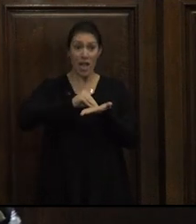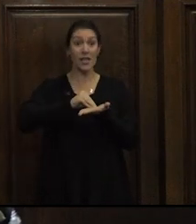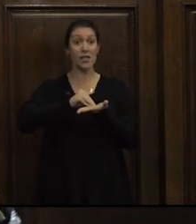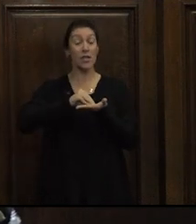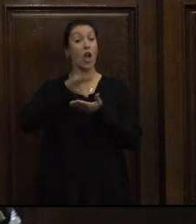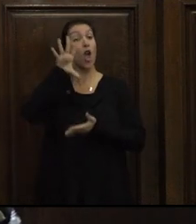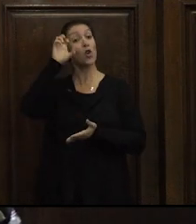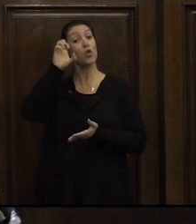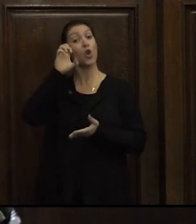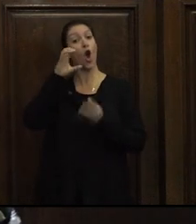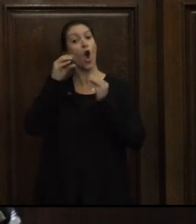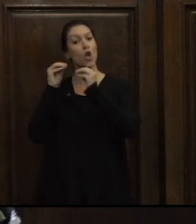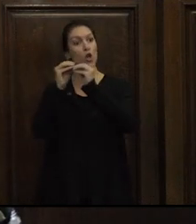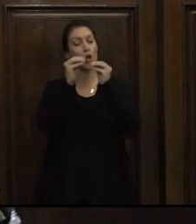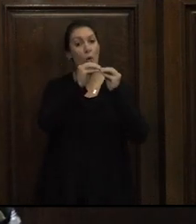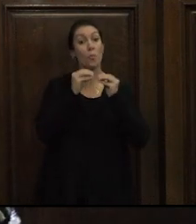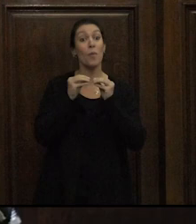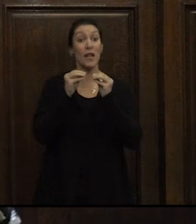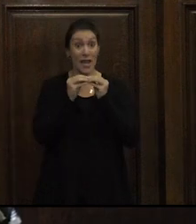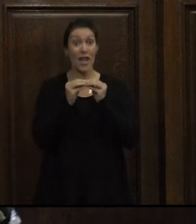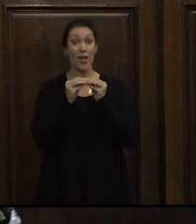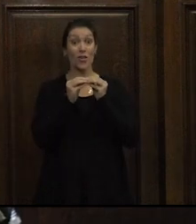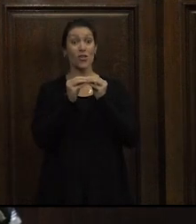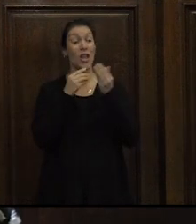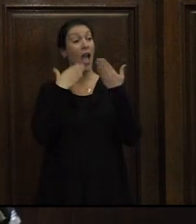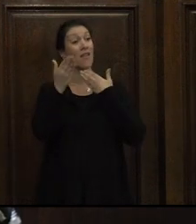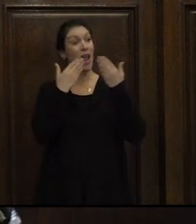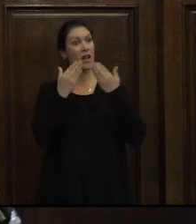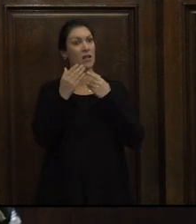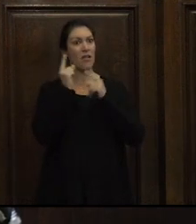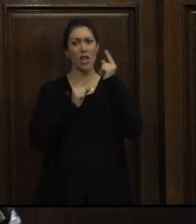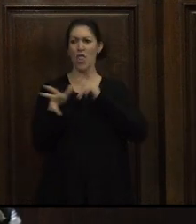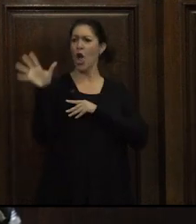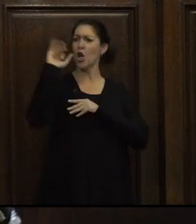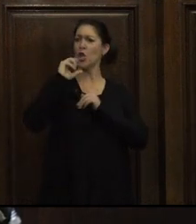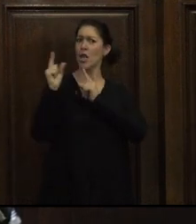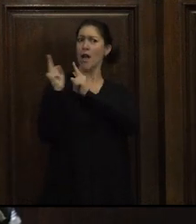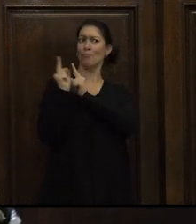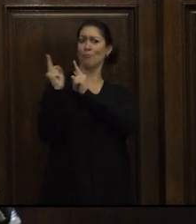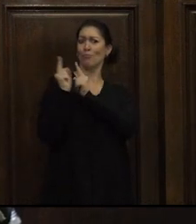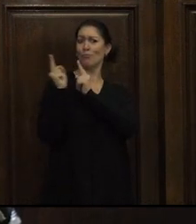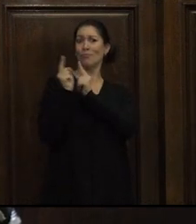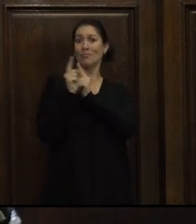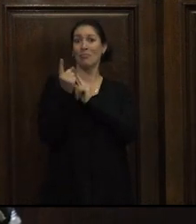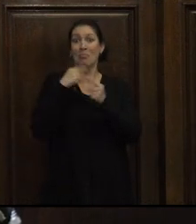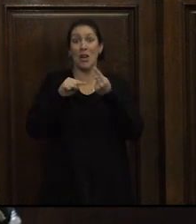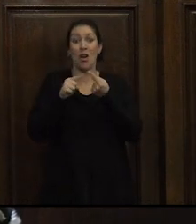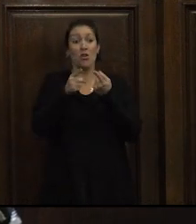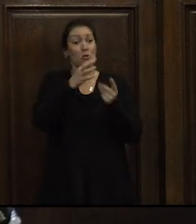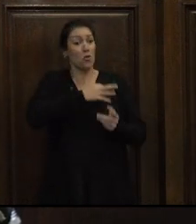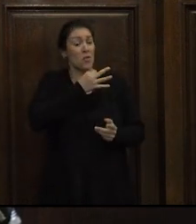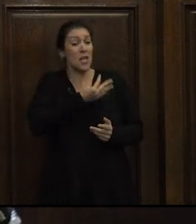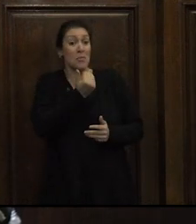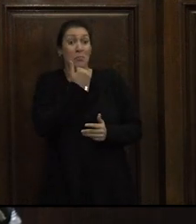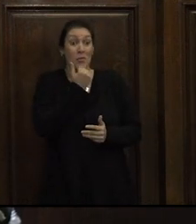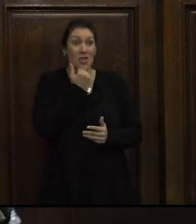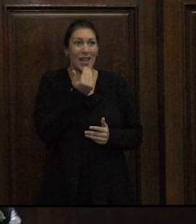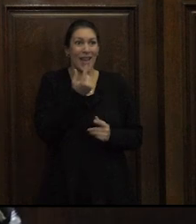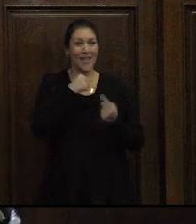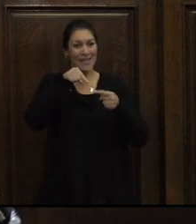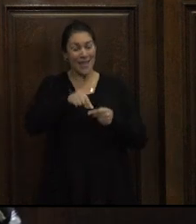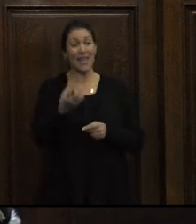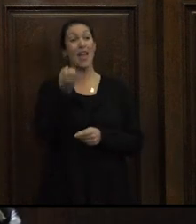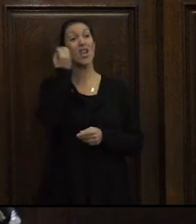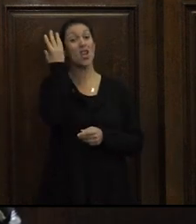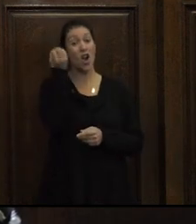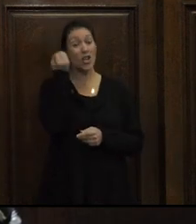a compañeras y compañeros que convivimos todos los días, pero que a veces no sabemos lo que están haciendo. Entonces también este tipo de